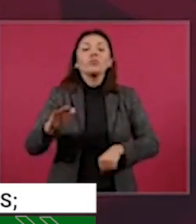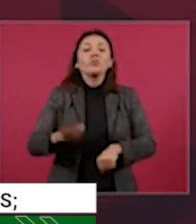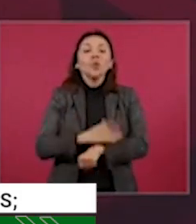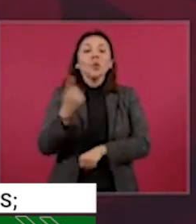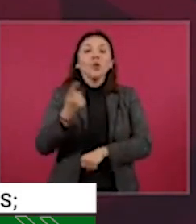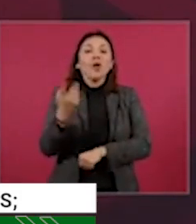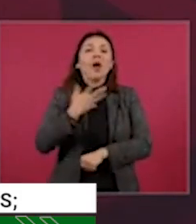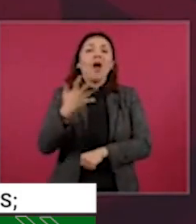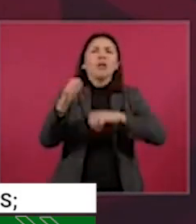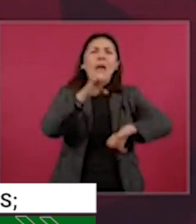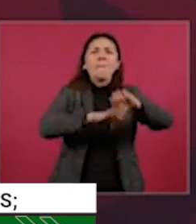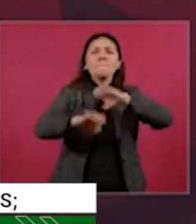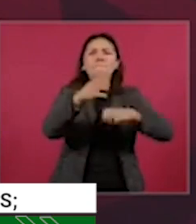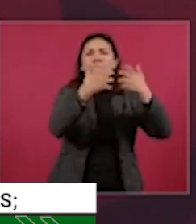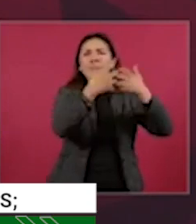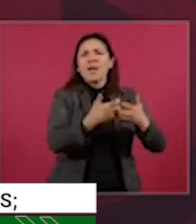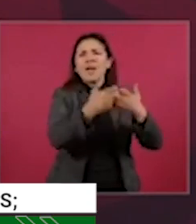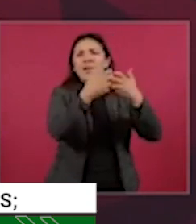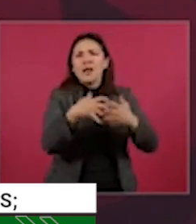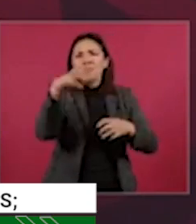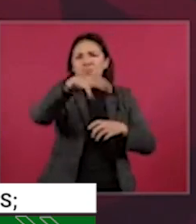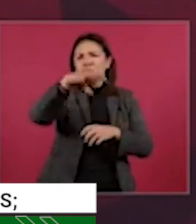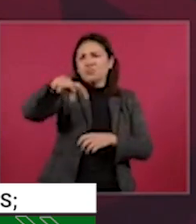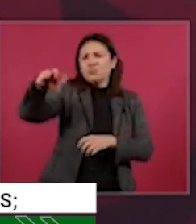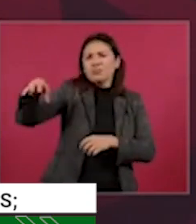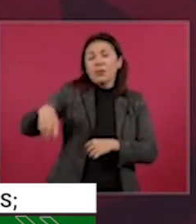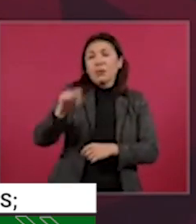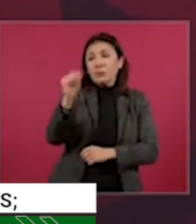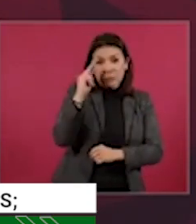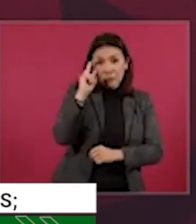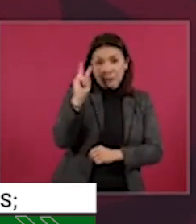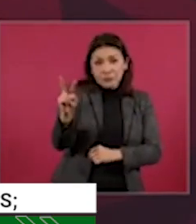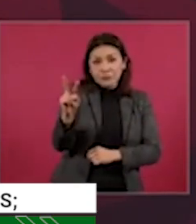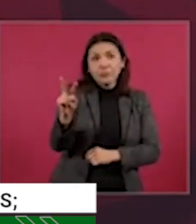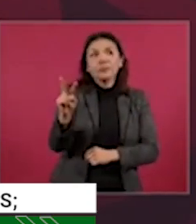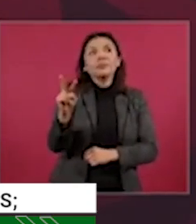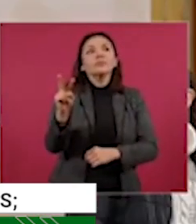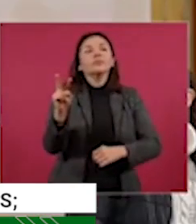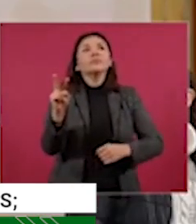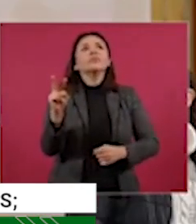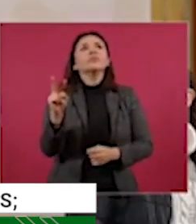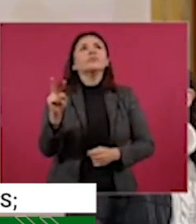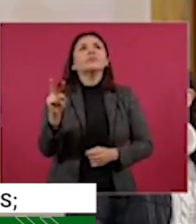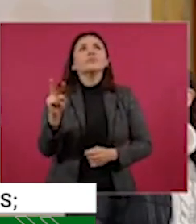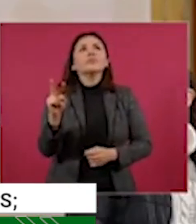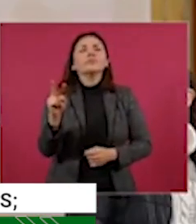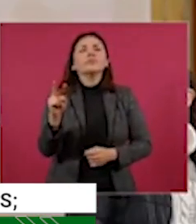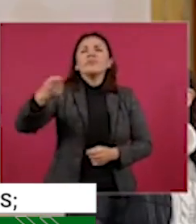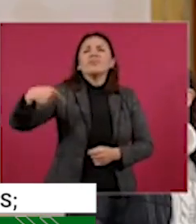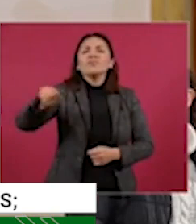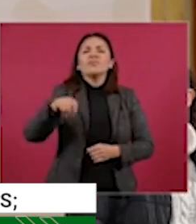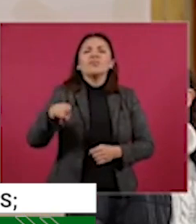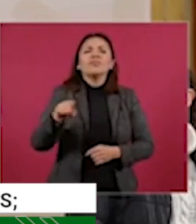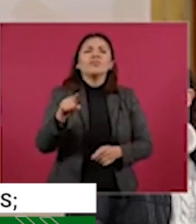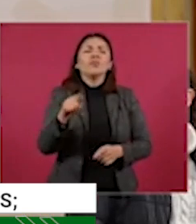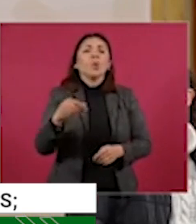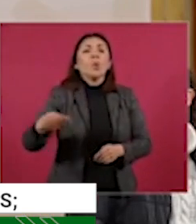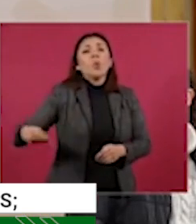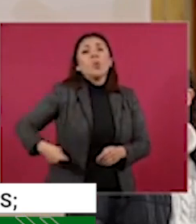muchas empresas. Últimamente he estado viendo que se culpa a